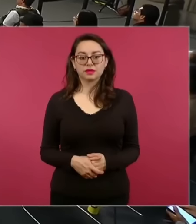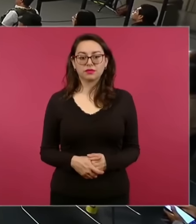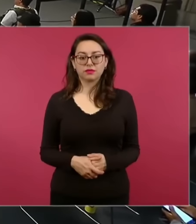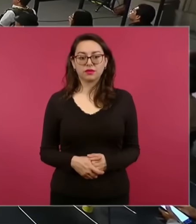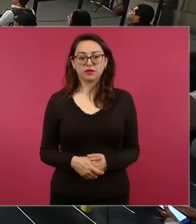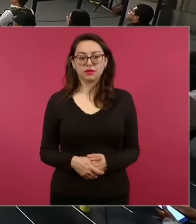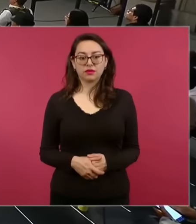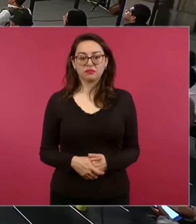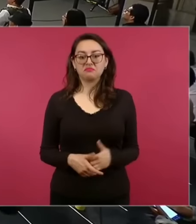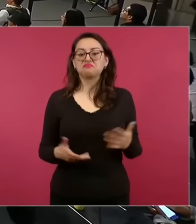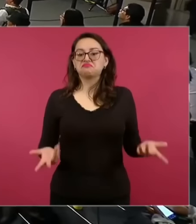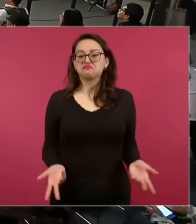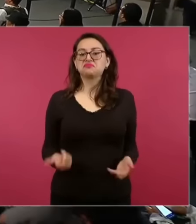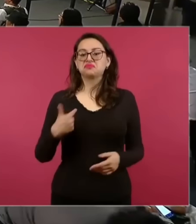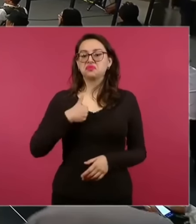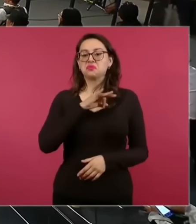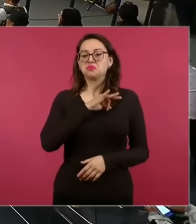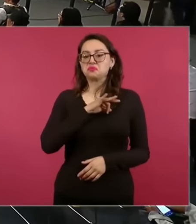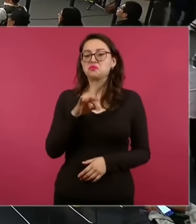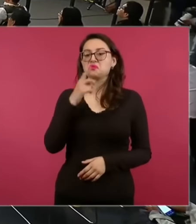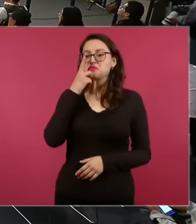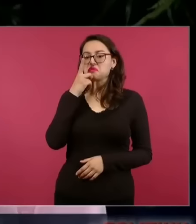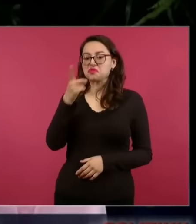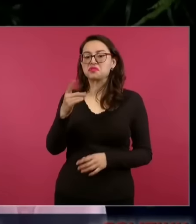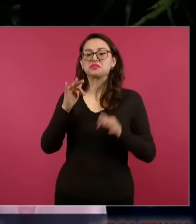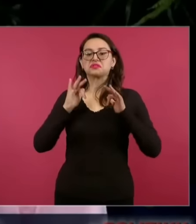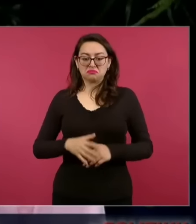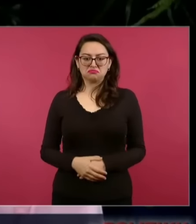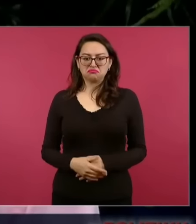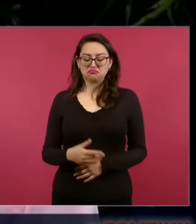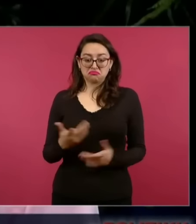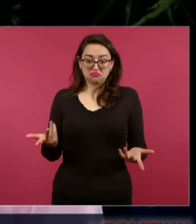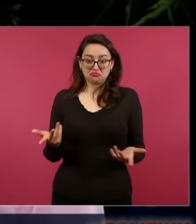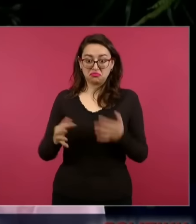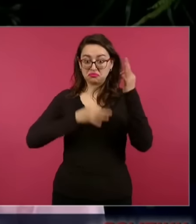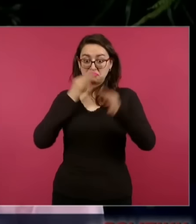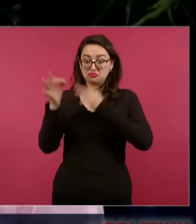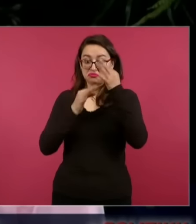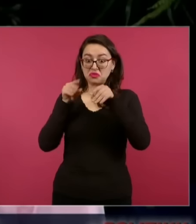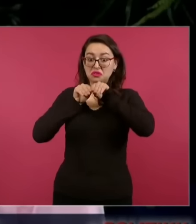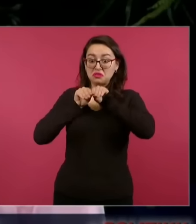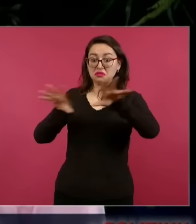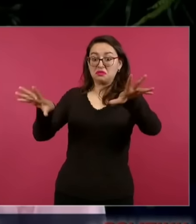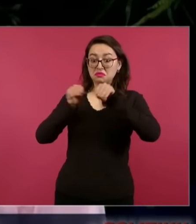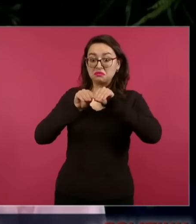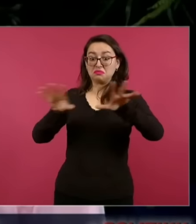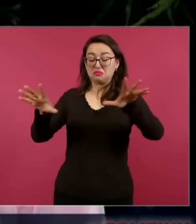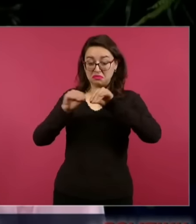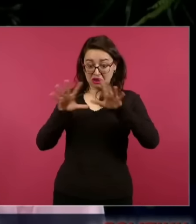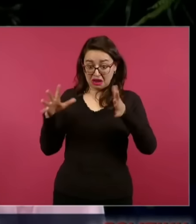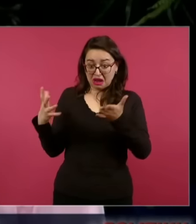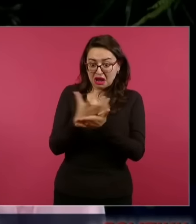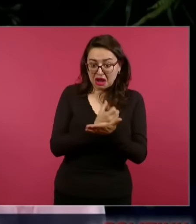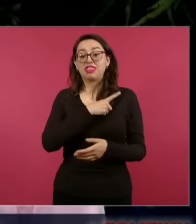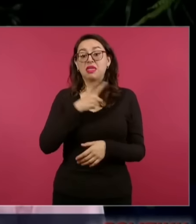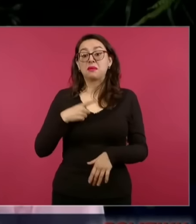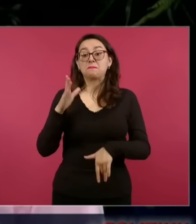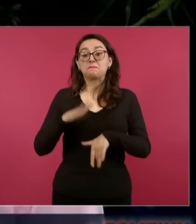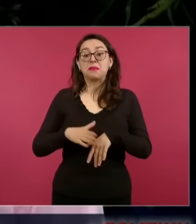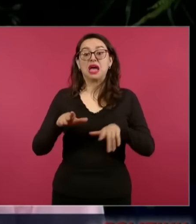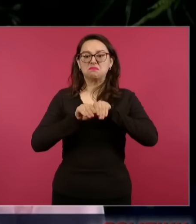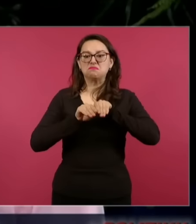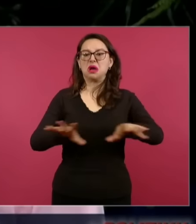que lo puedo decir con una tranquilidad. Yo tenía la solución. Esta campaña no se gana con publicidad, se gana con propaganda.